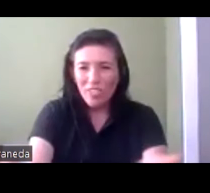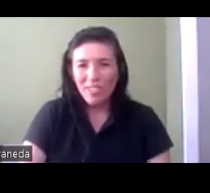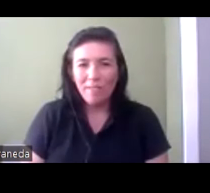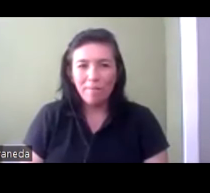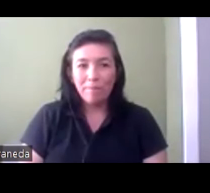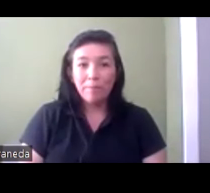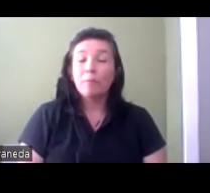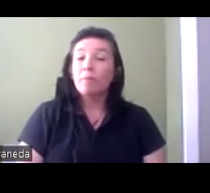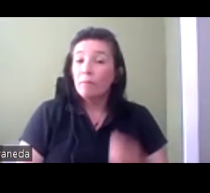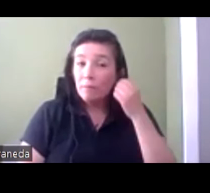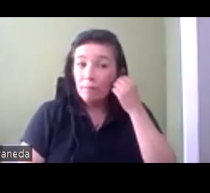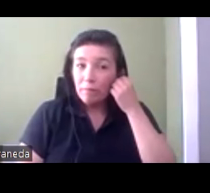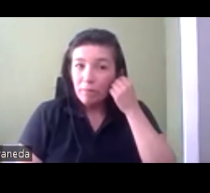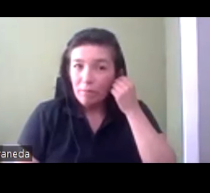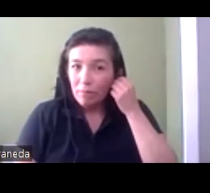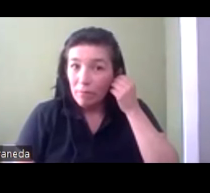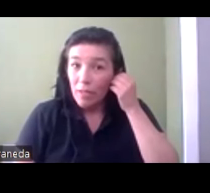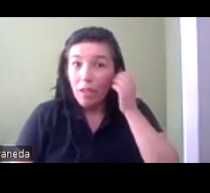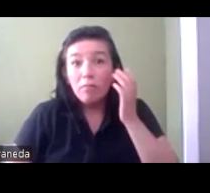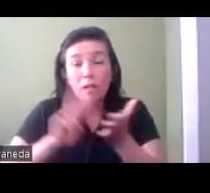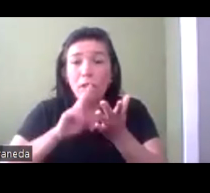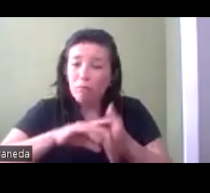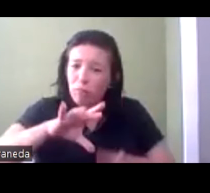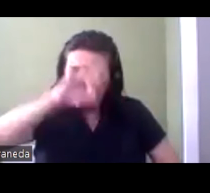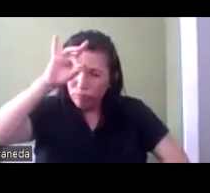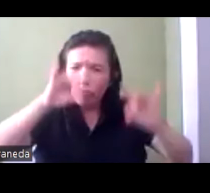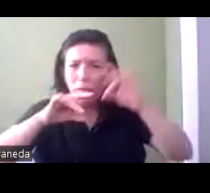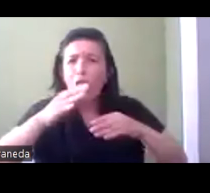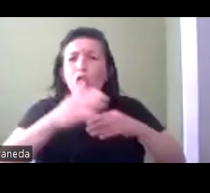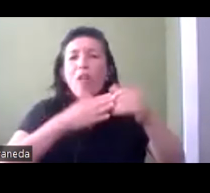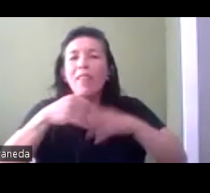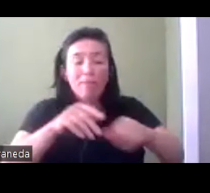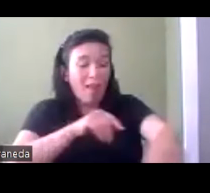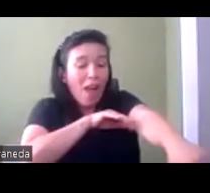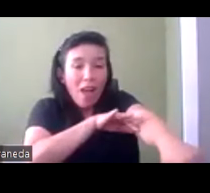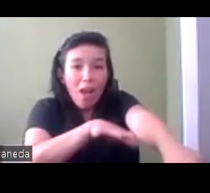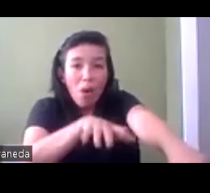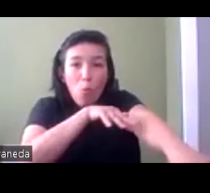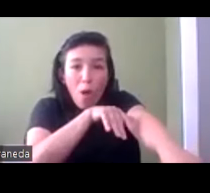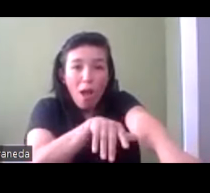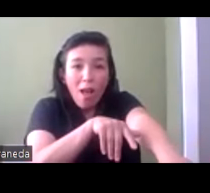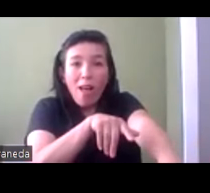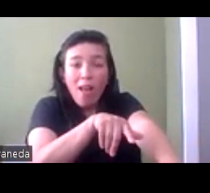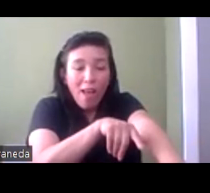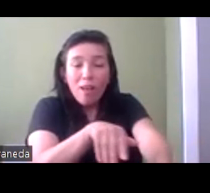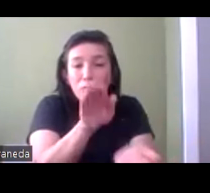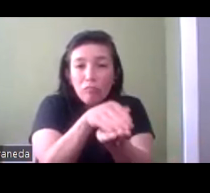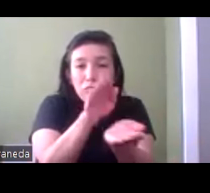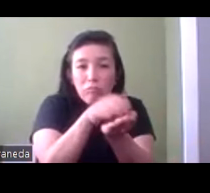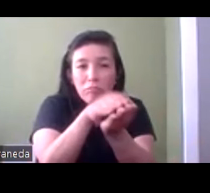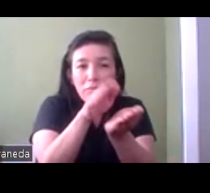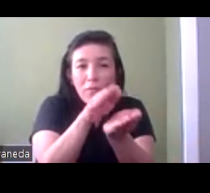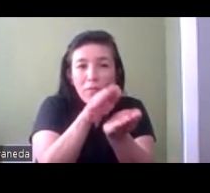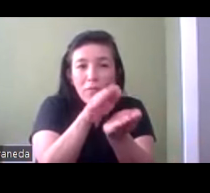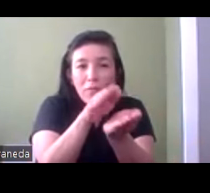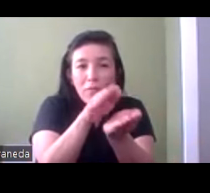En efecto, se han encontrado asentamientos de aguita a lo largo de la costa, consistentes en conchales, y en los valles, tendiendo a ubicarse en terrazas